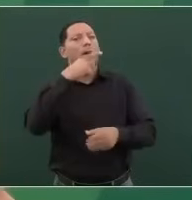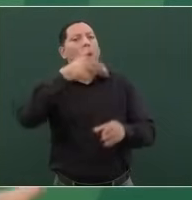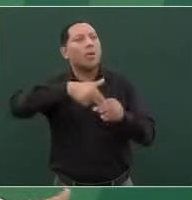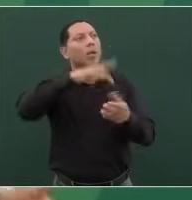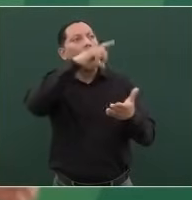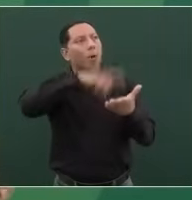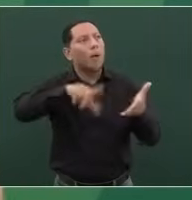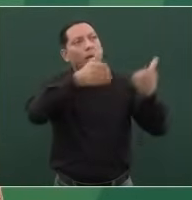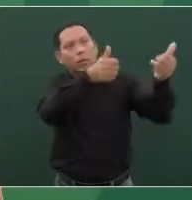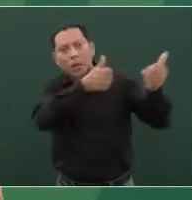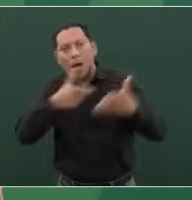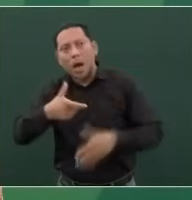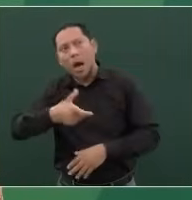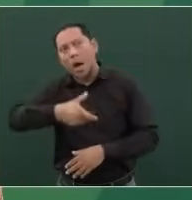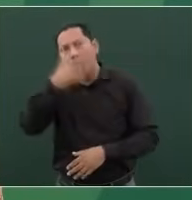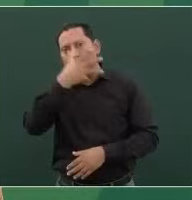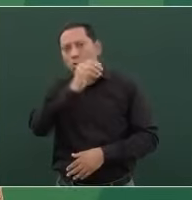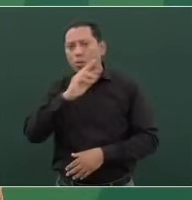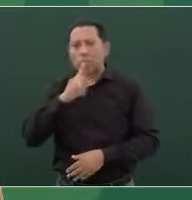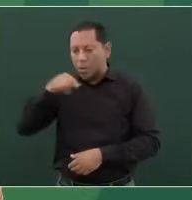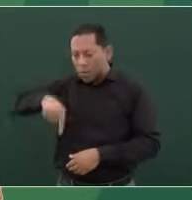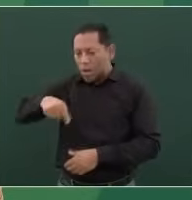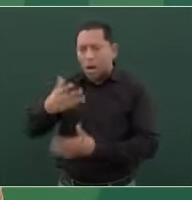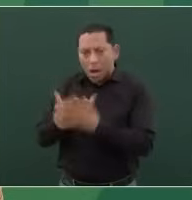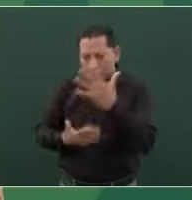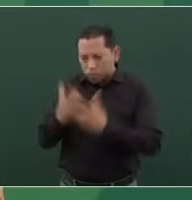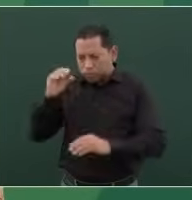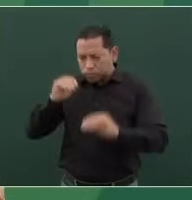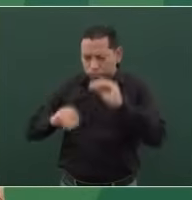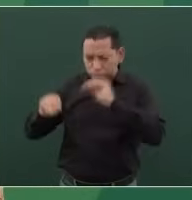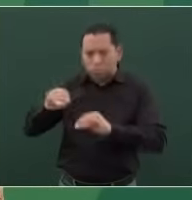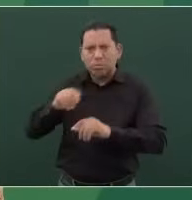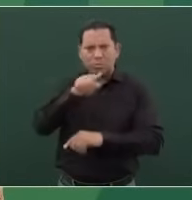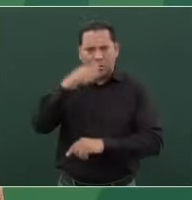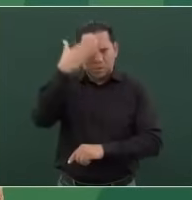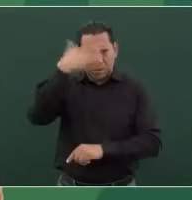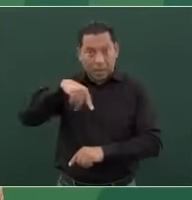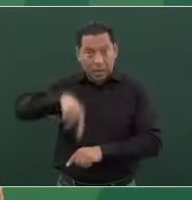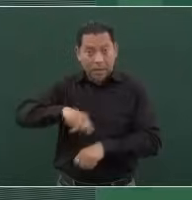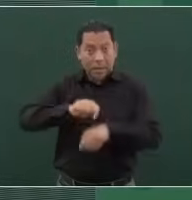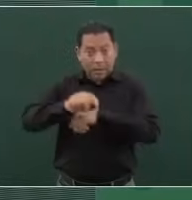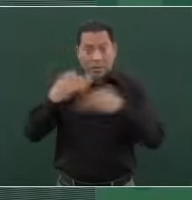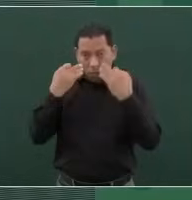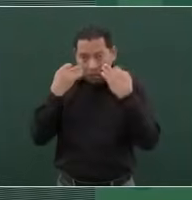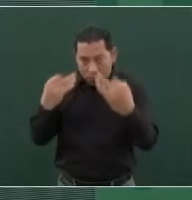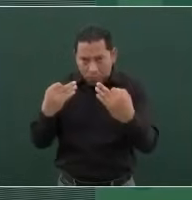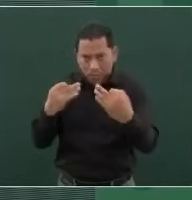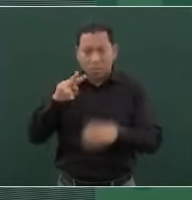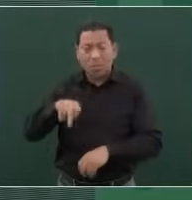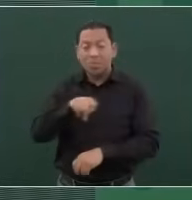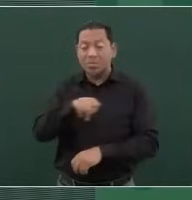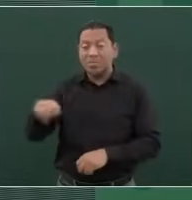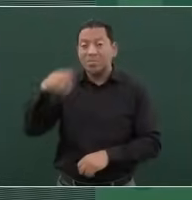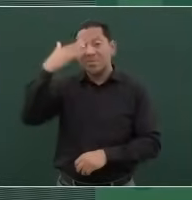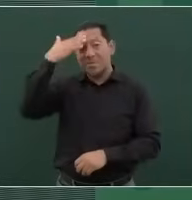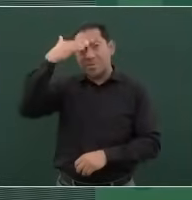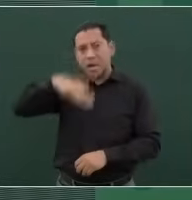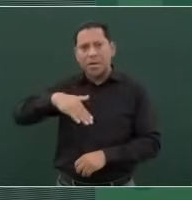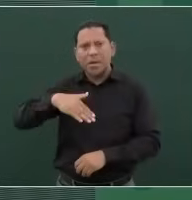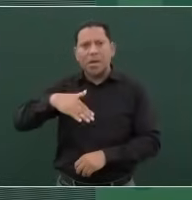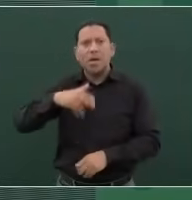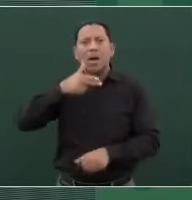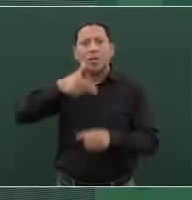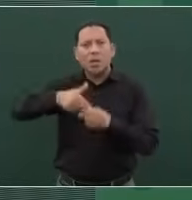cara. A ustedes aquí en Tapachula les consta de cómo no ha aumentado